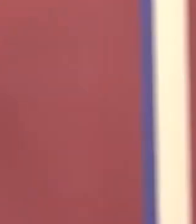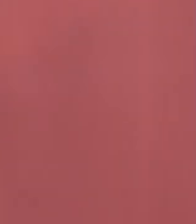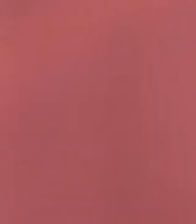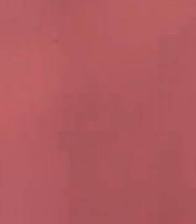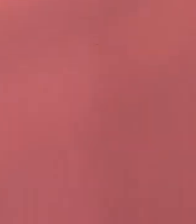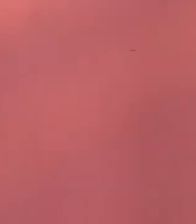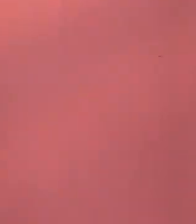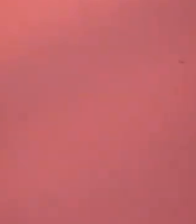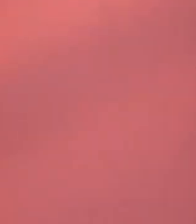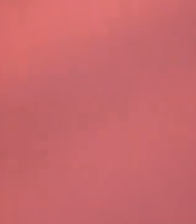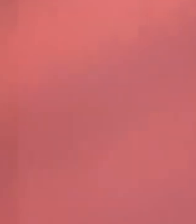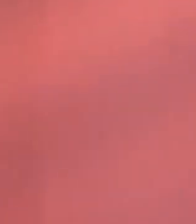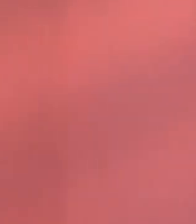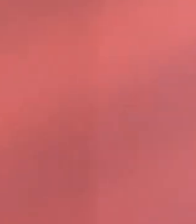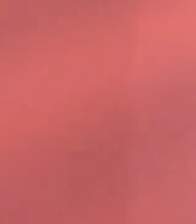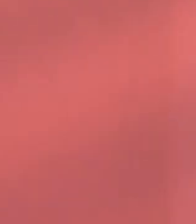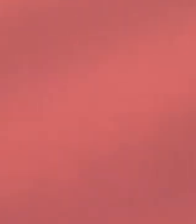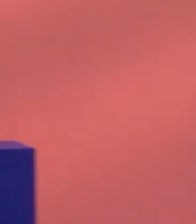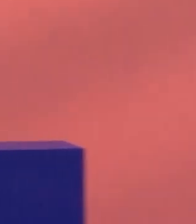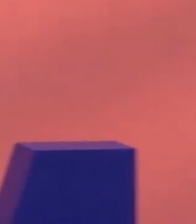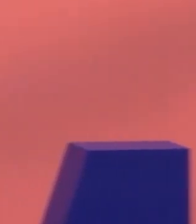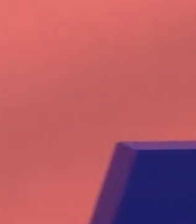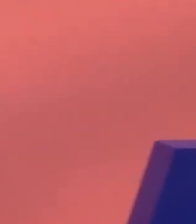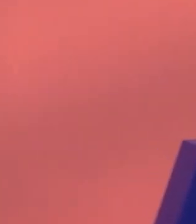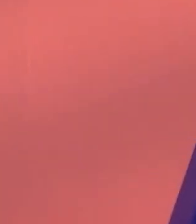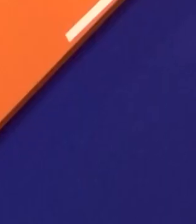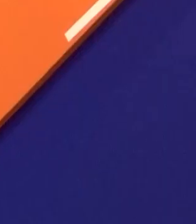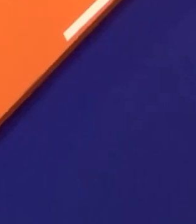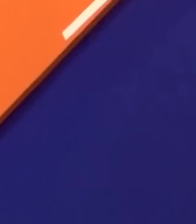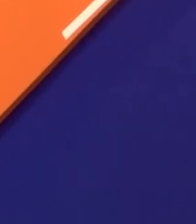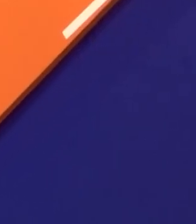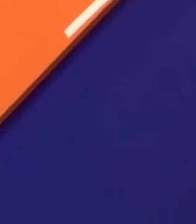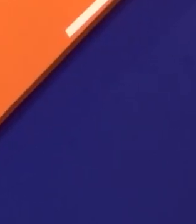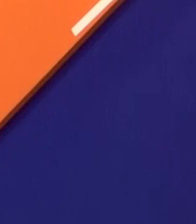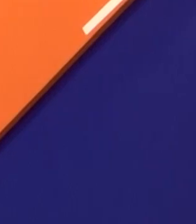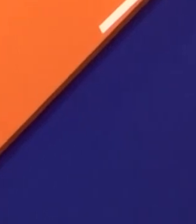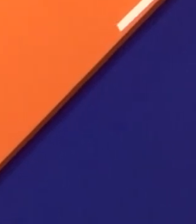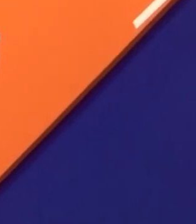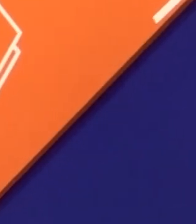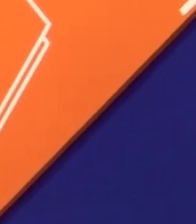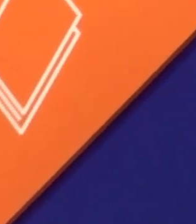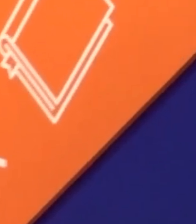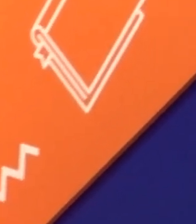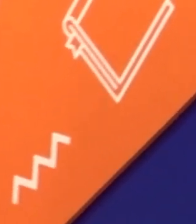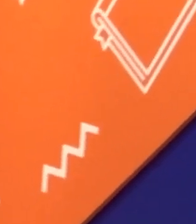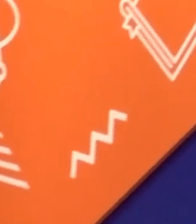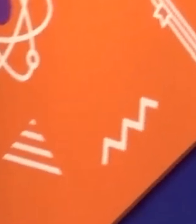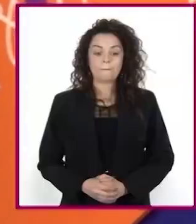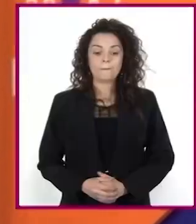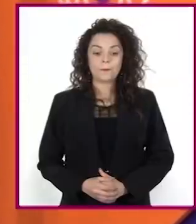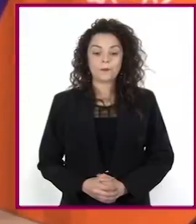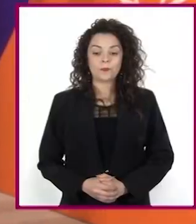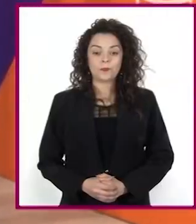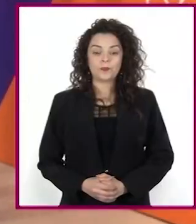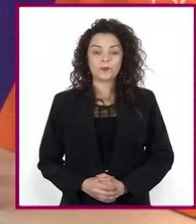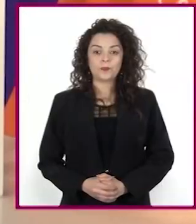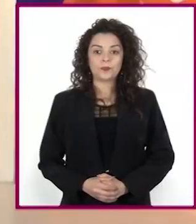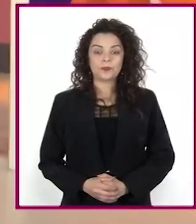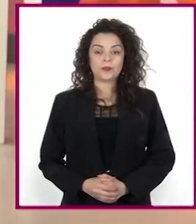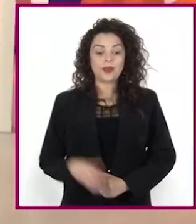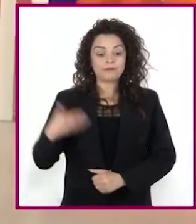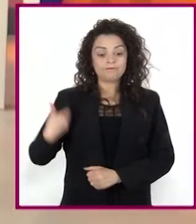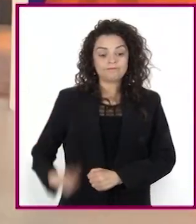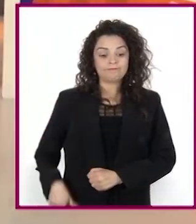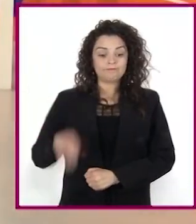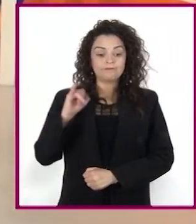Les doy nuevamente la bienvenida a una sesión más de Aprende en Casa 3. Es un gusto estar aquí con ustedes. Mi nombre es Iraí Mendoza Montoya y